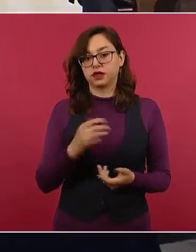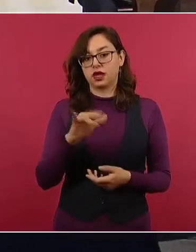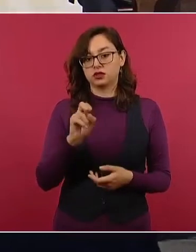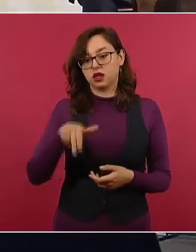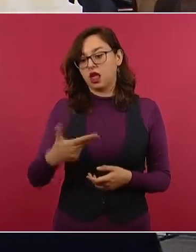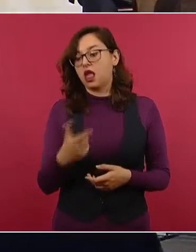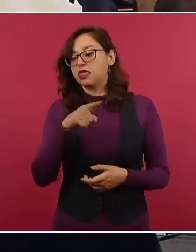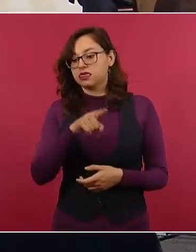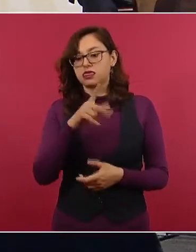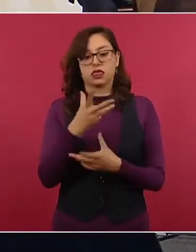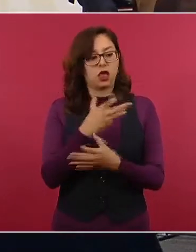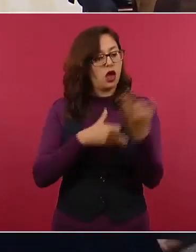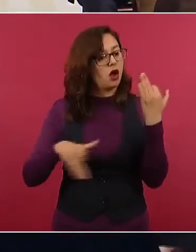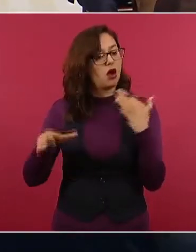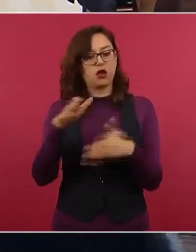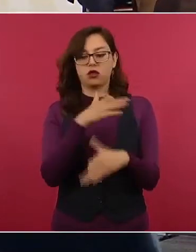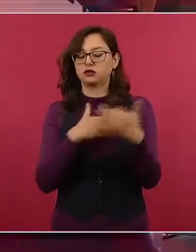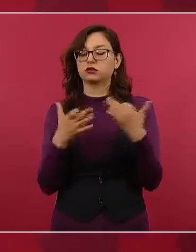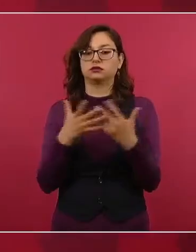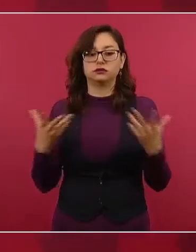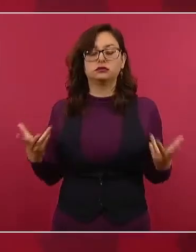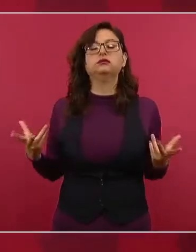están aportando